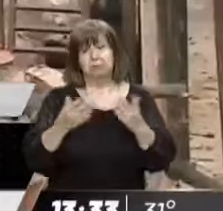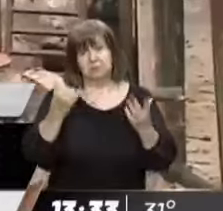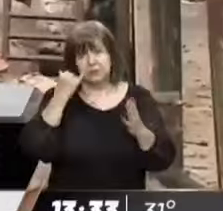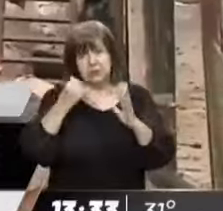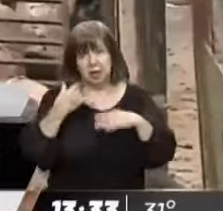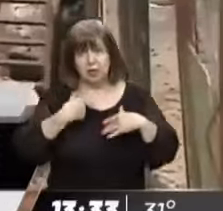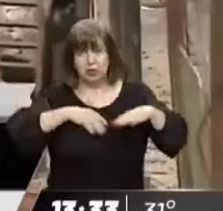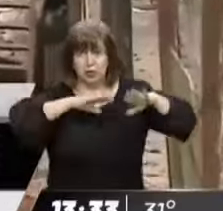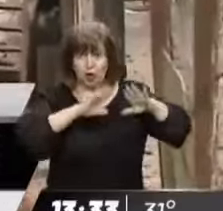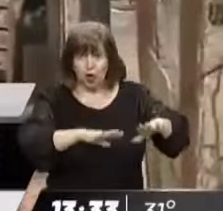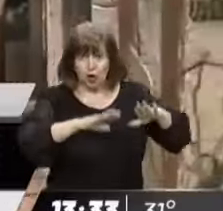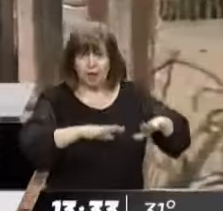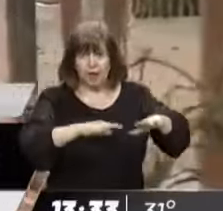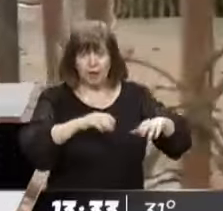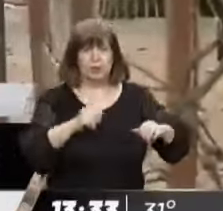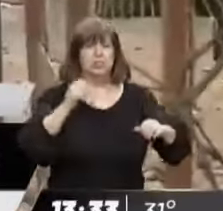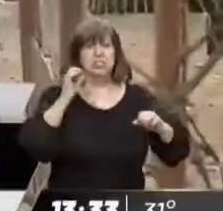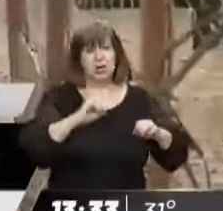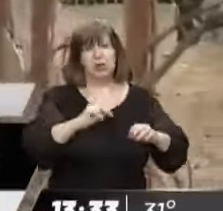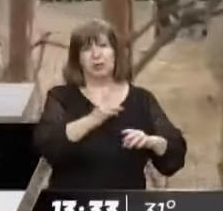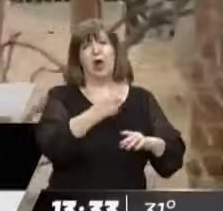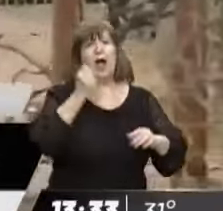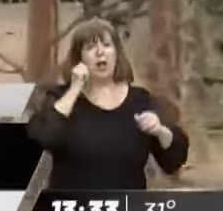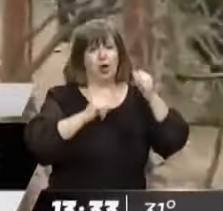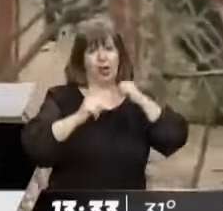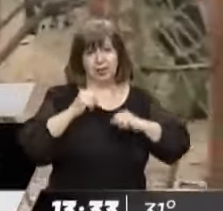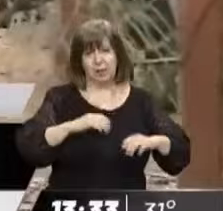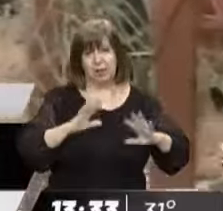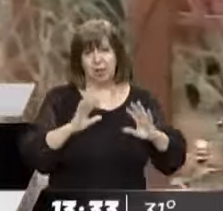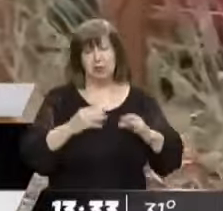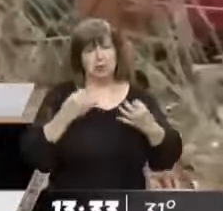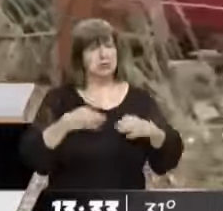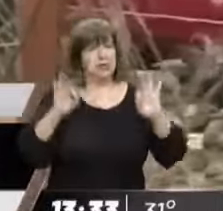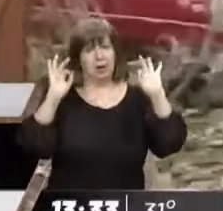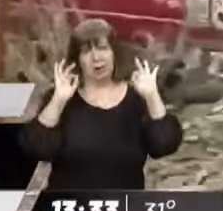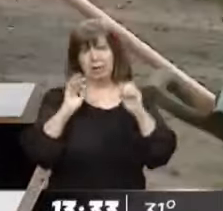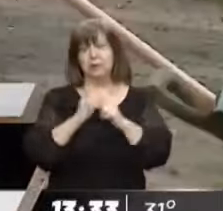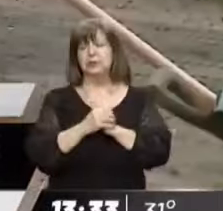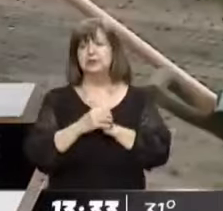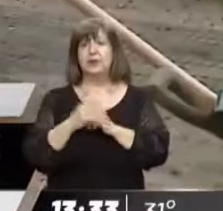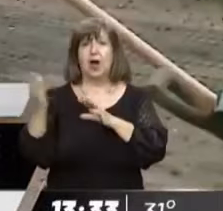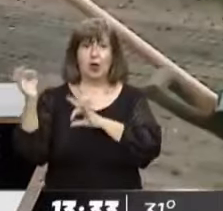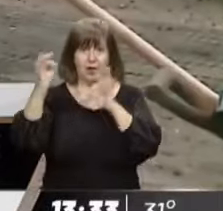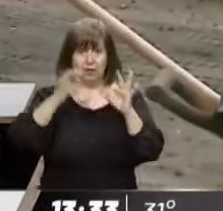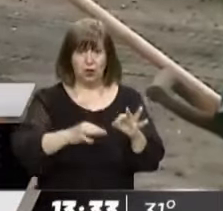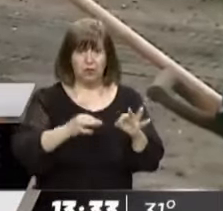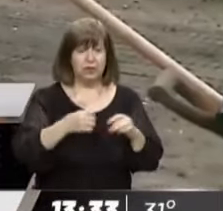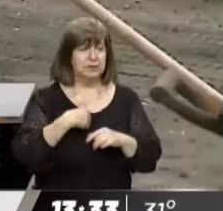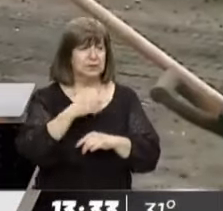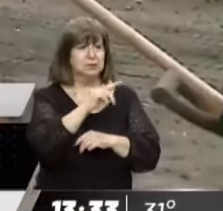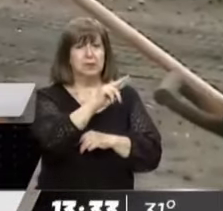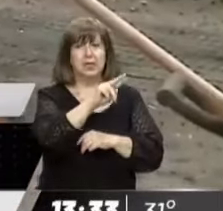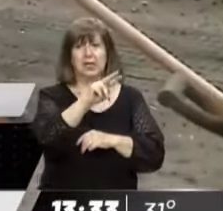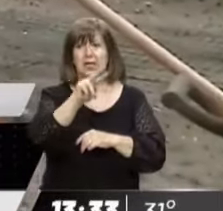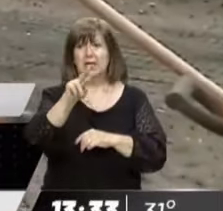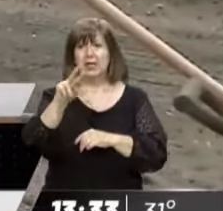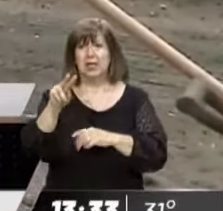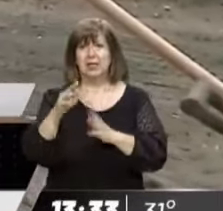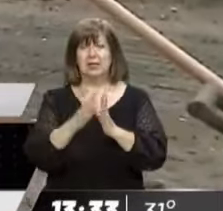de verdad fue mucha suerte la que tuvimos nosotros. ¿Ves esto? ¿Qué es tu barrio? ¿Qué sentís ahora, Miriam? Una vez